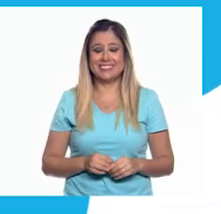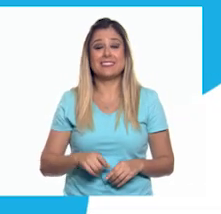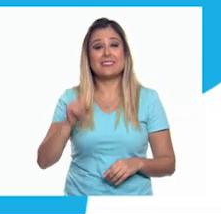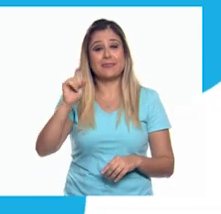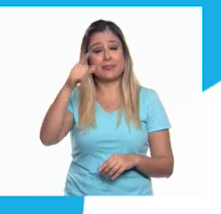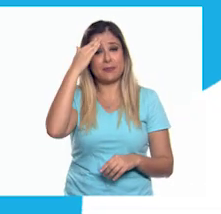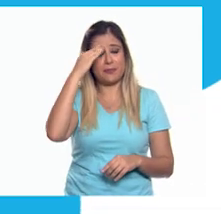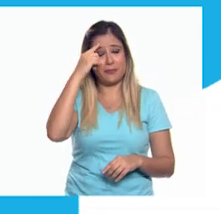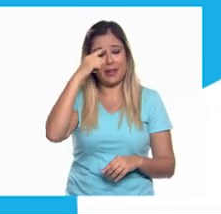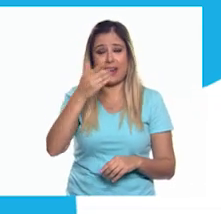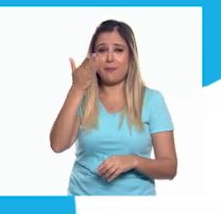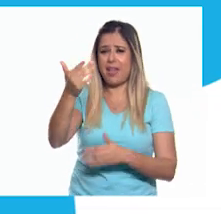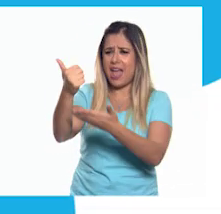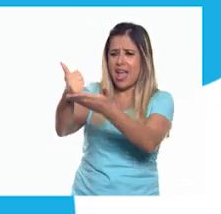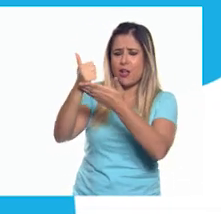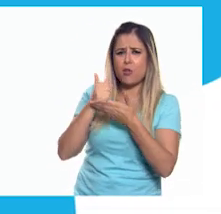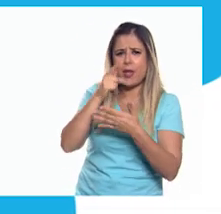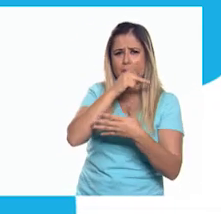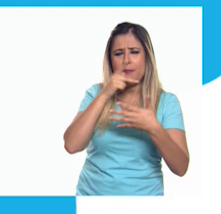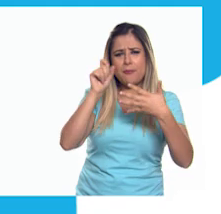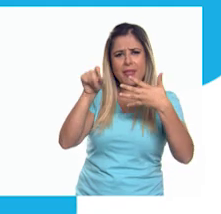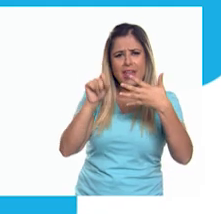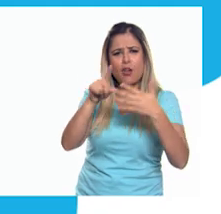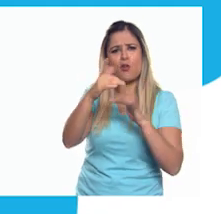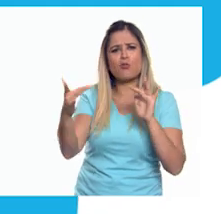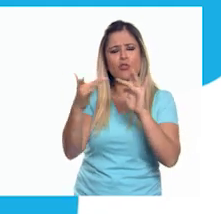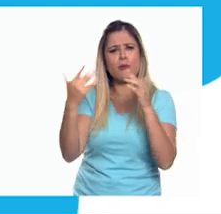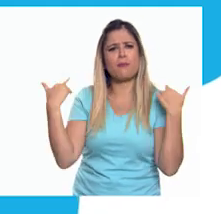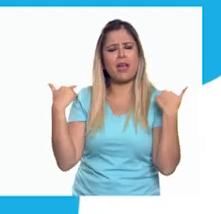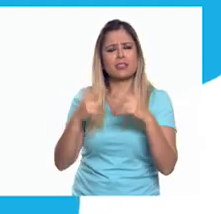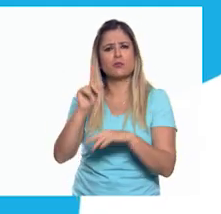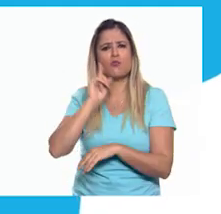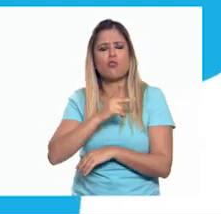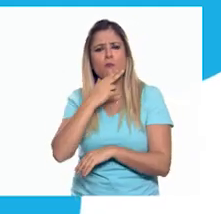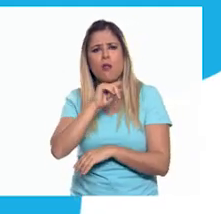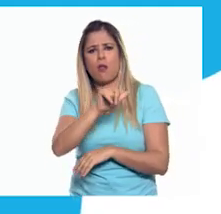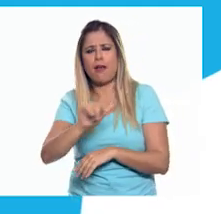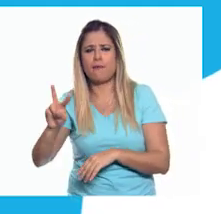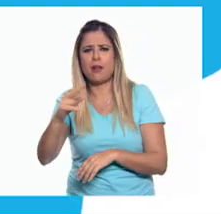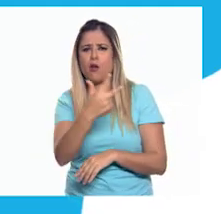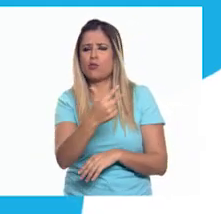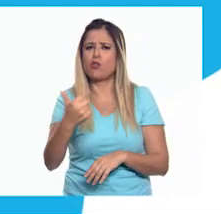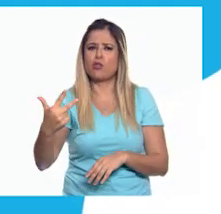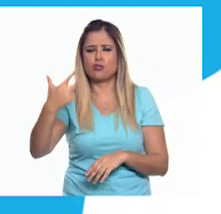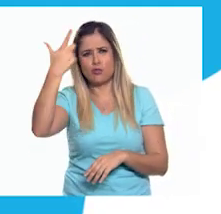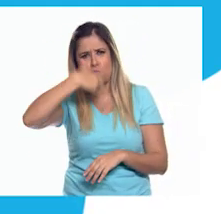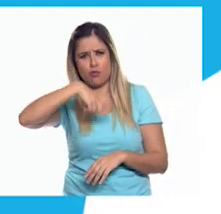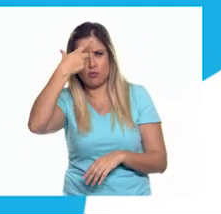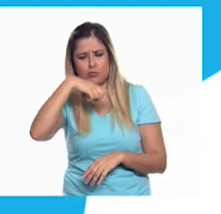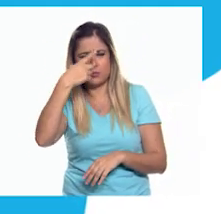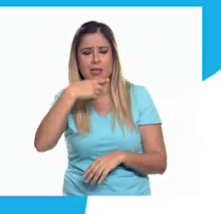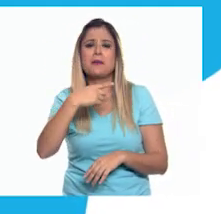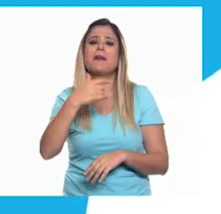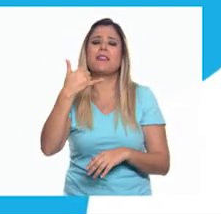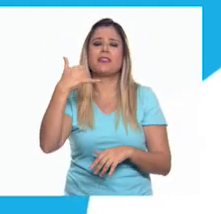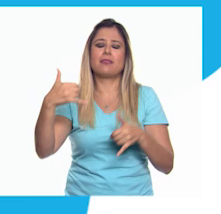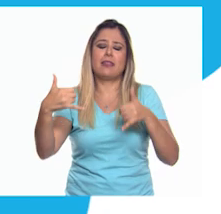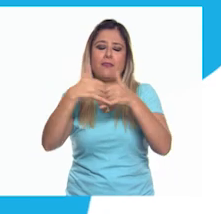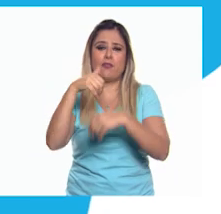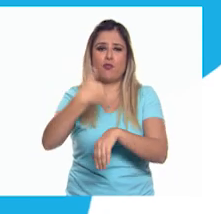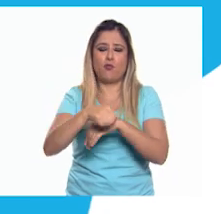Para solicitar apoyo pedagógico, comunícate con maestras y maestros de lunes a viernes de 8 a 20 horas al